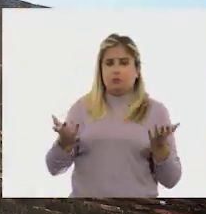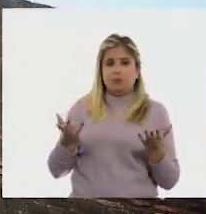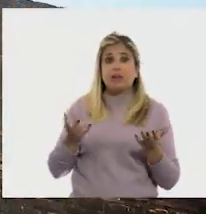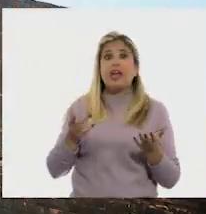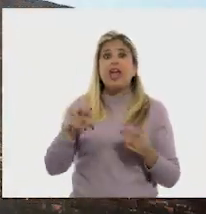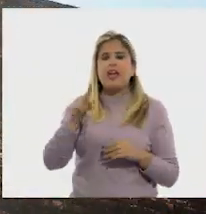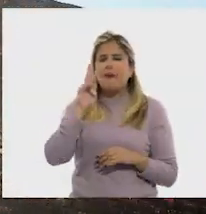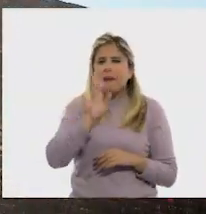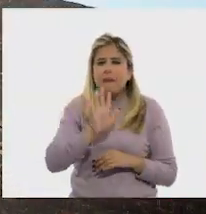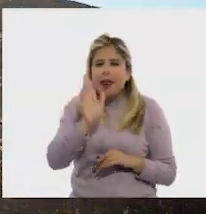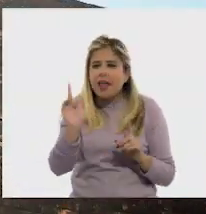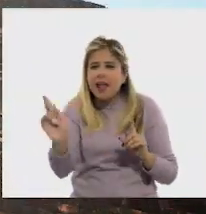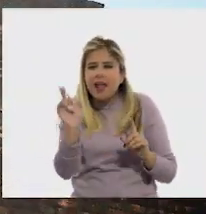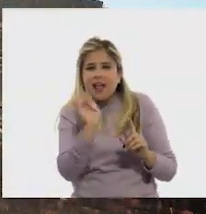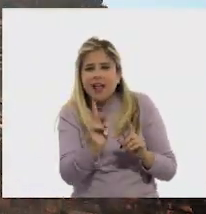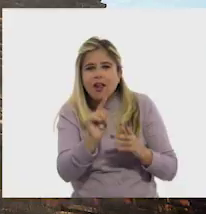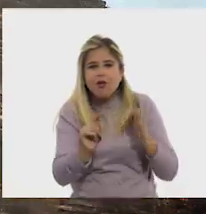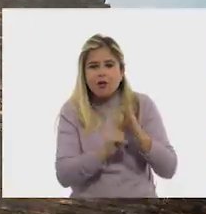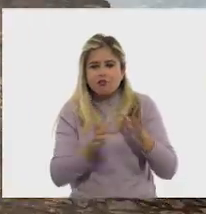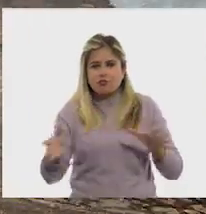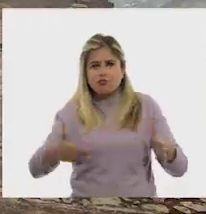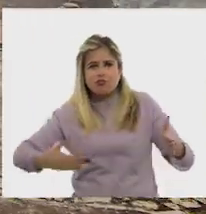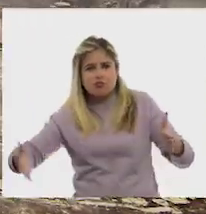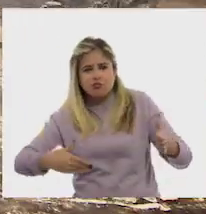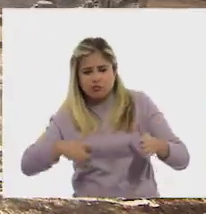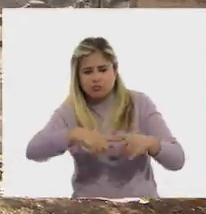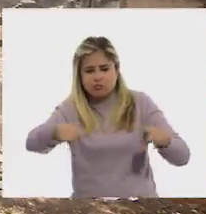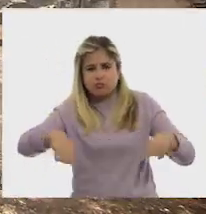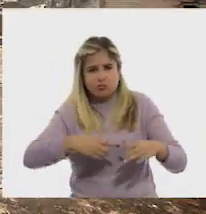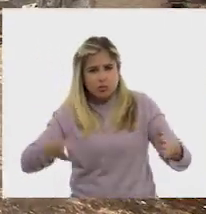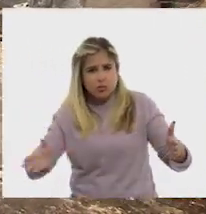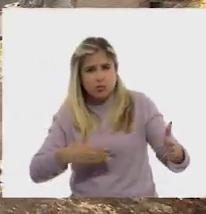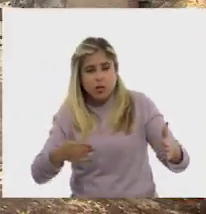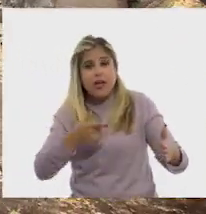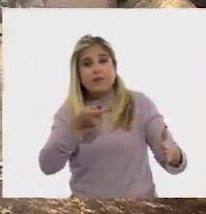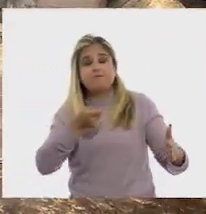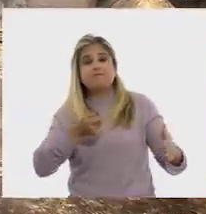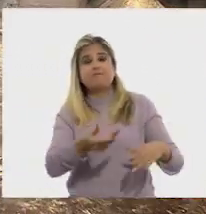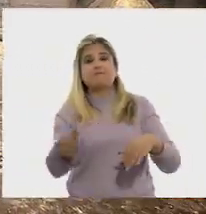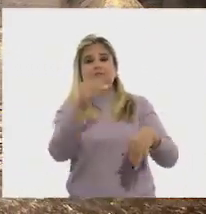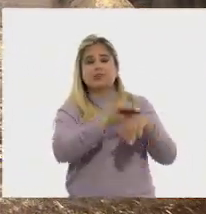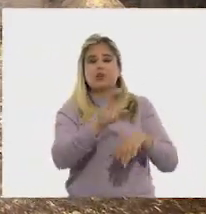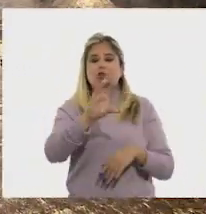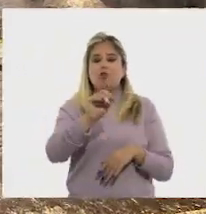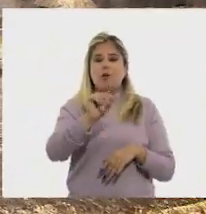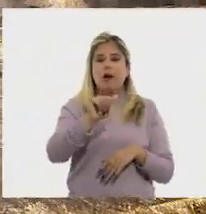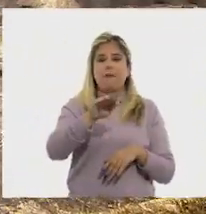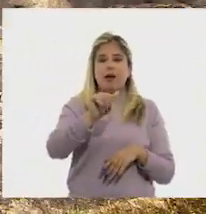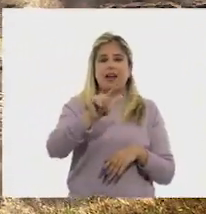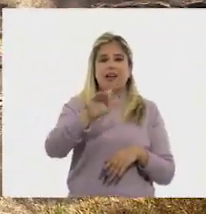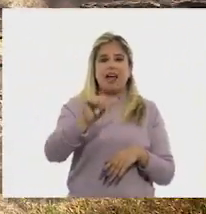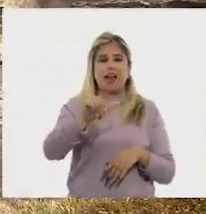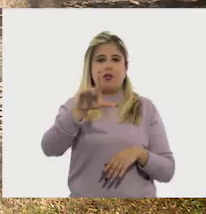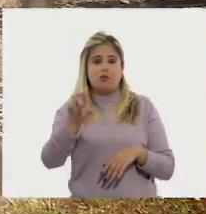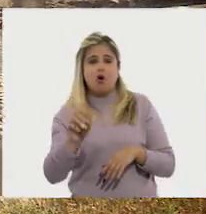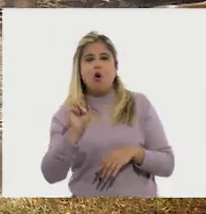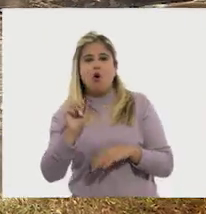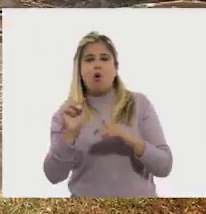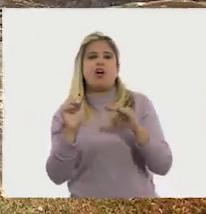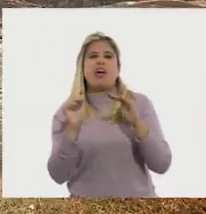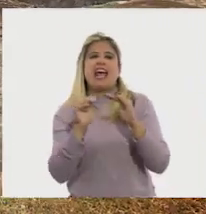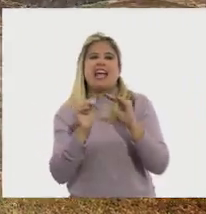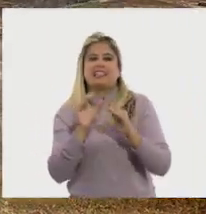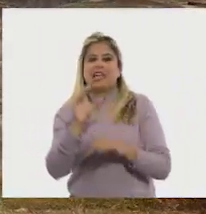que habían visto eran los comales de barro, así que lo llamaron Comalcalco o Casa de los